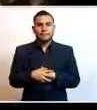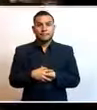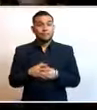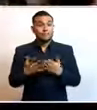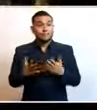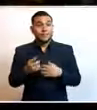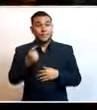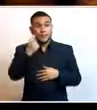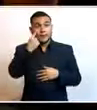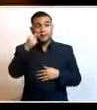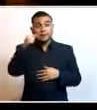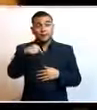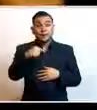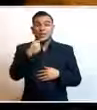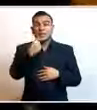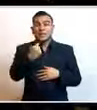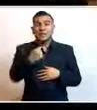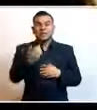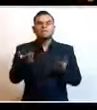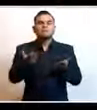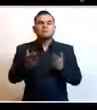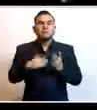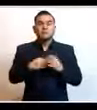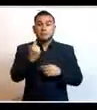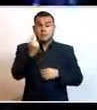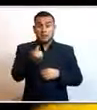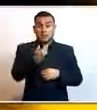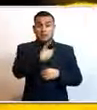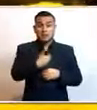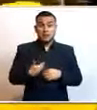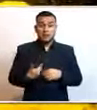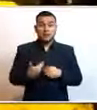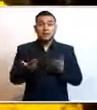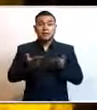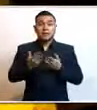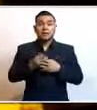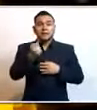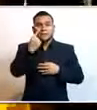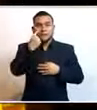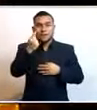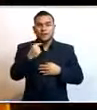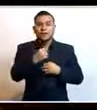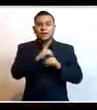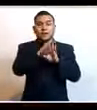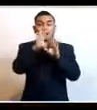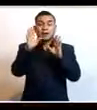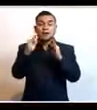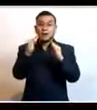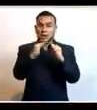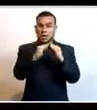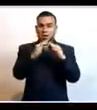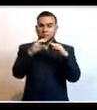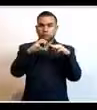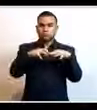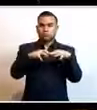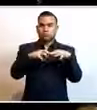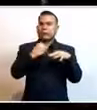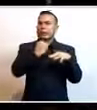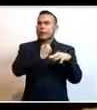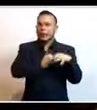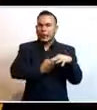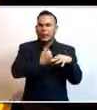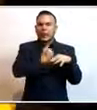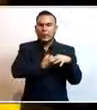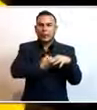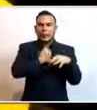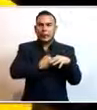Bien, ahora les voy a decir de qué se trata. El señor presidente de la República desea ir a inspeccionar una vivienda, una de las que fue más